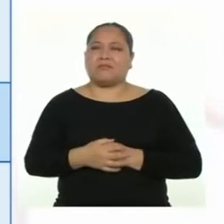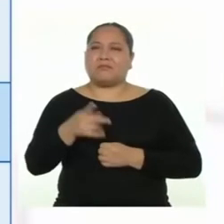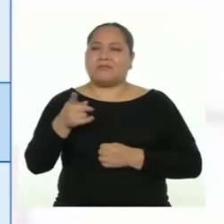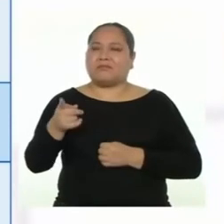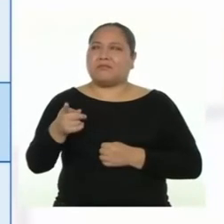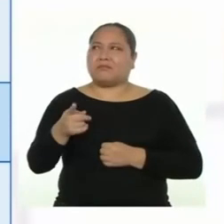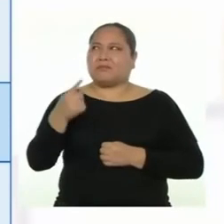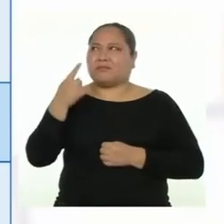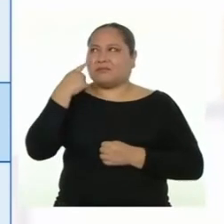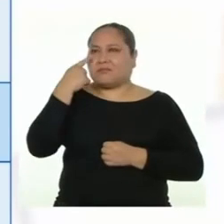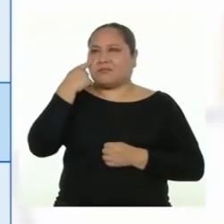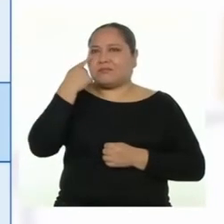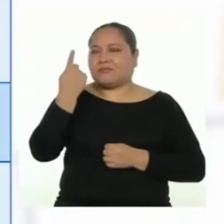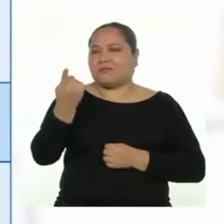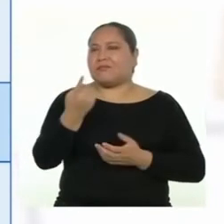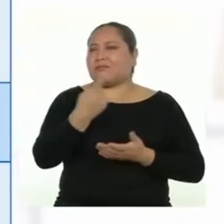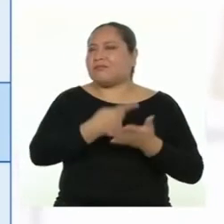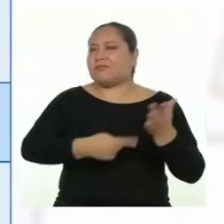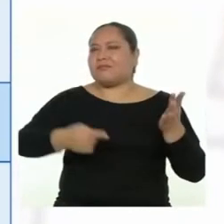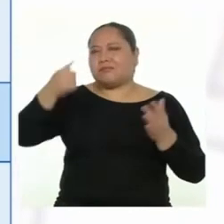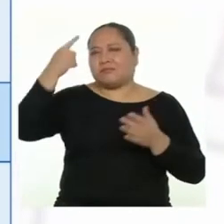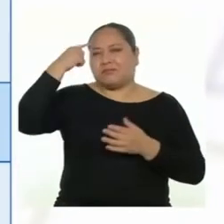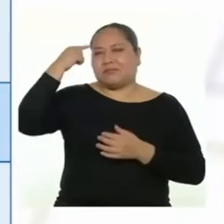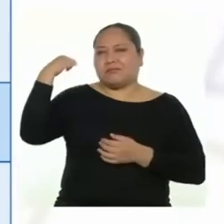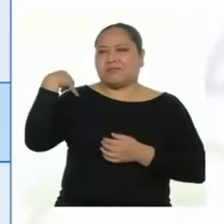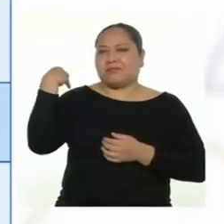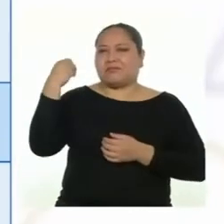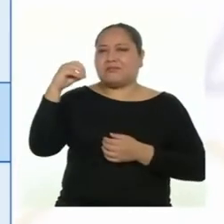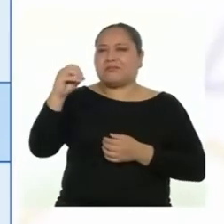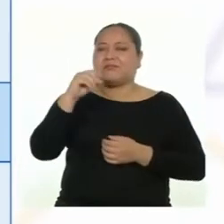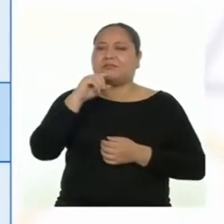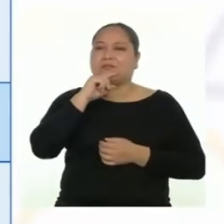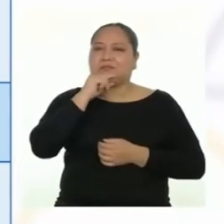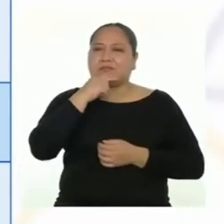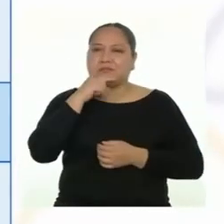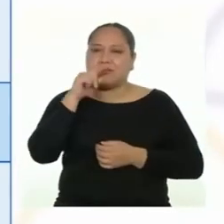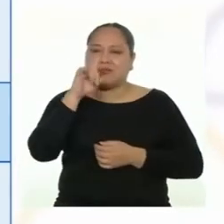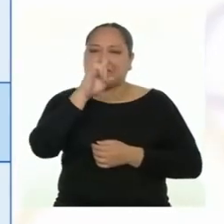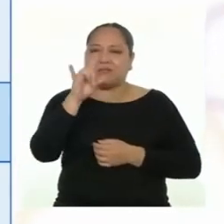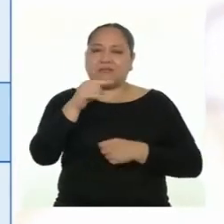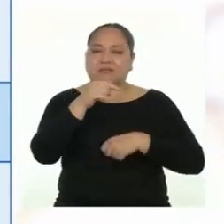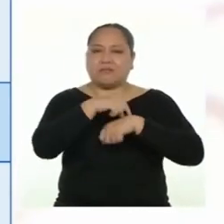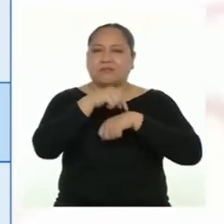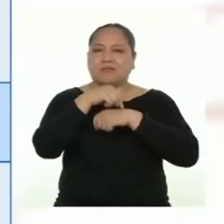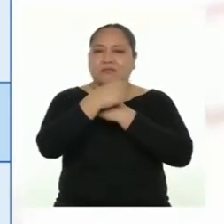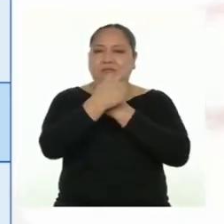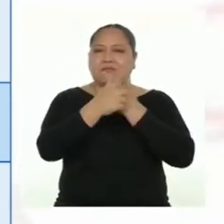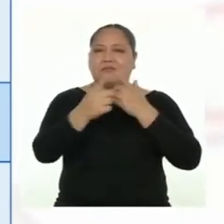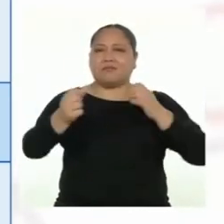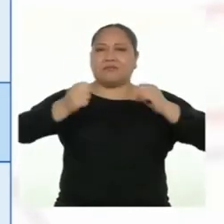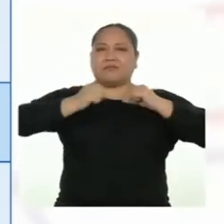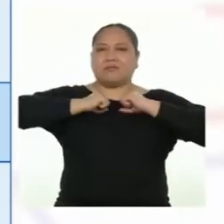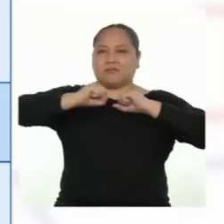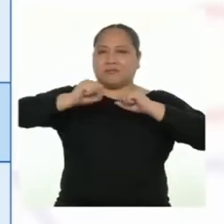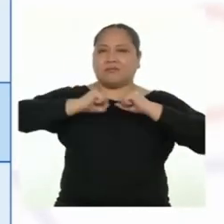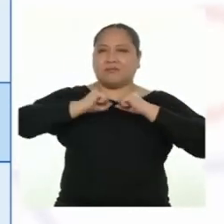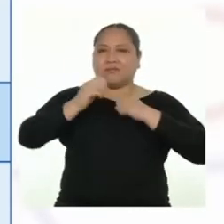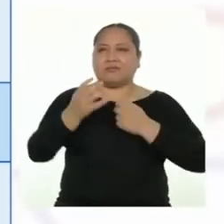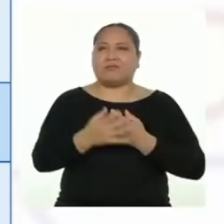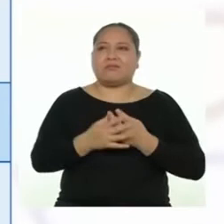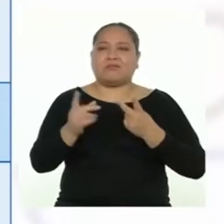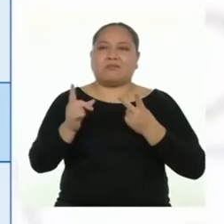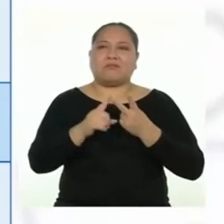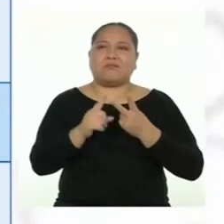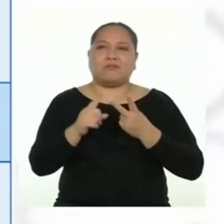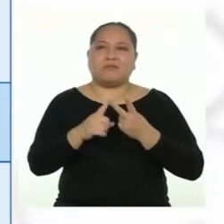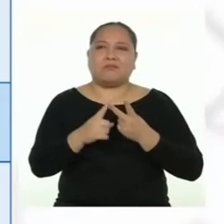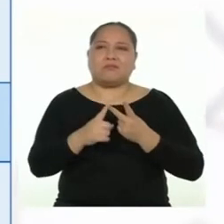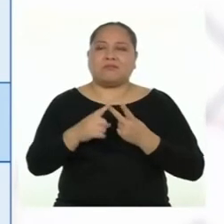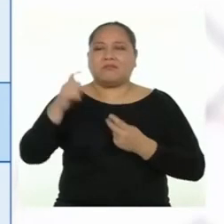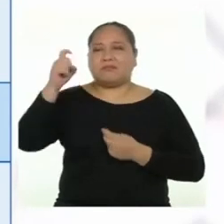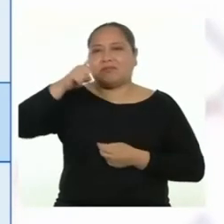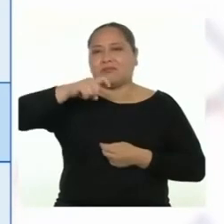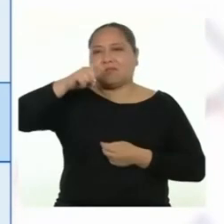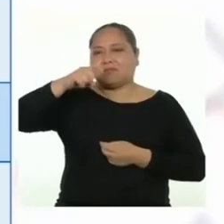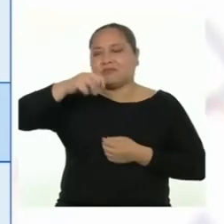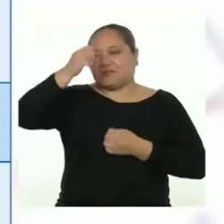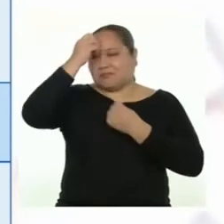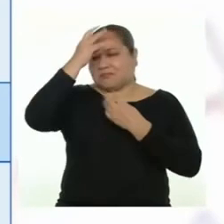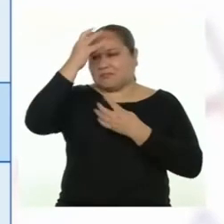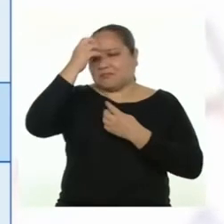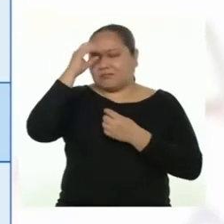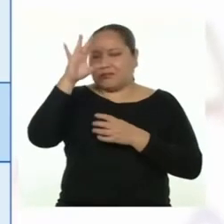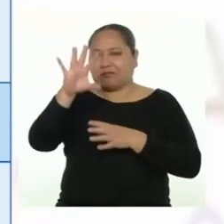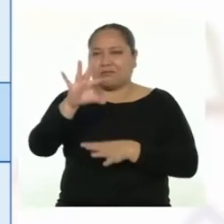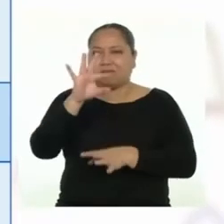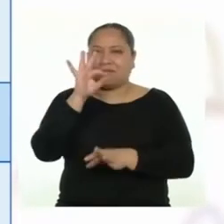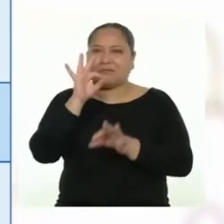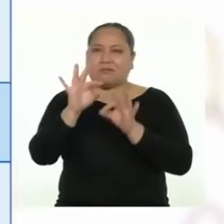La realizaré para conocer qué piensan las adolescentes sobre el uso del tiempo libre y la actividad física. Además, necesitamos